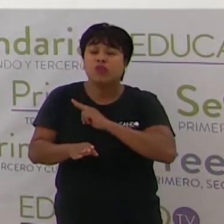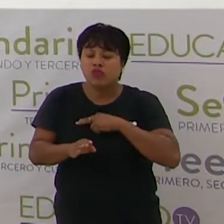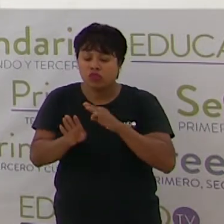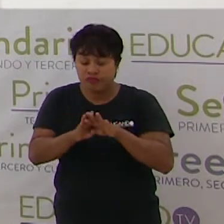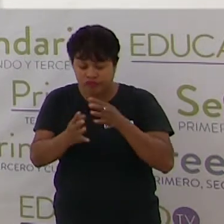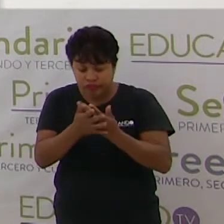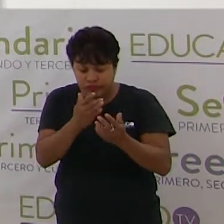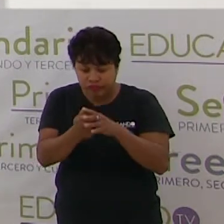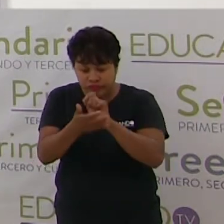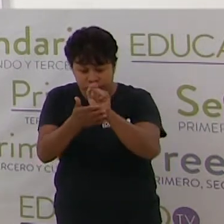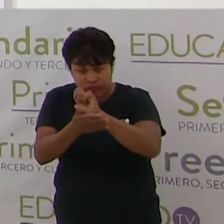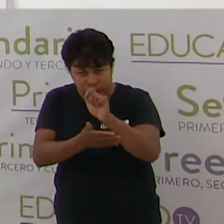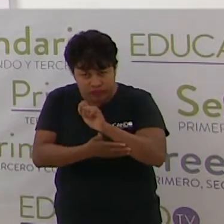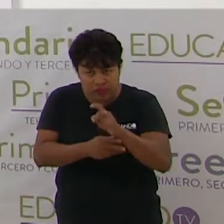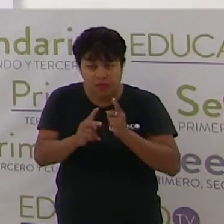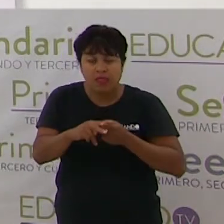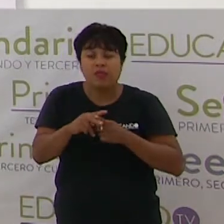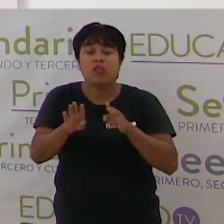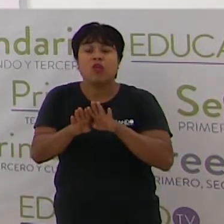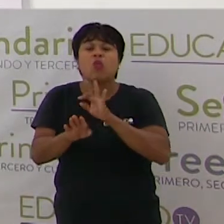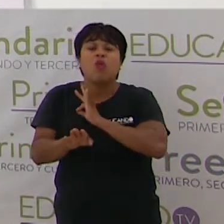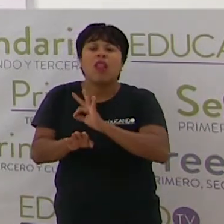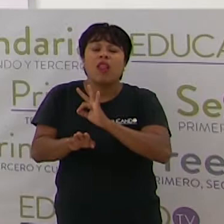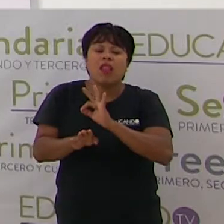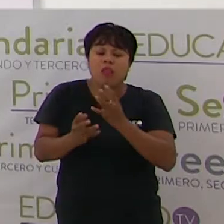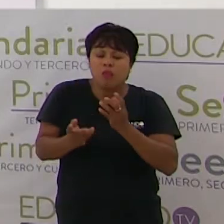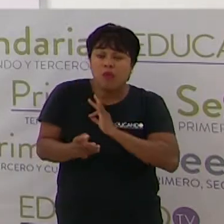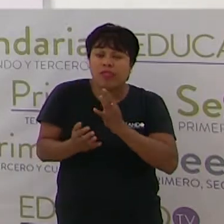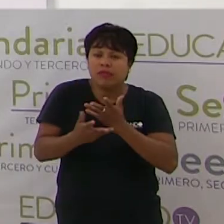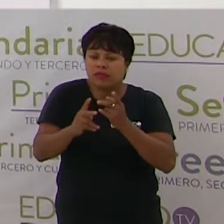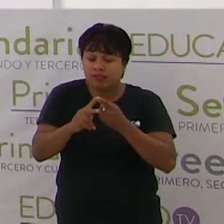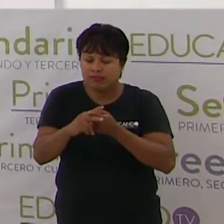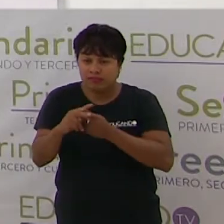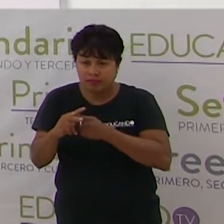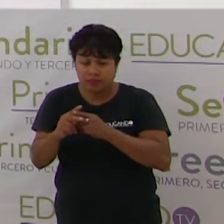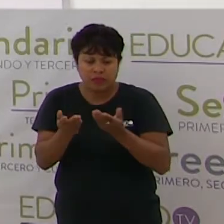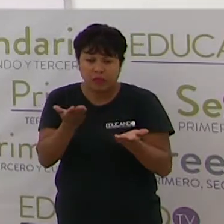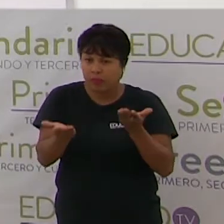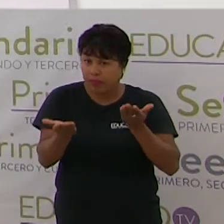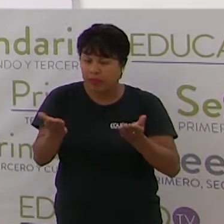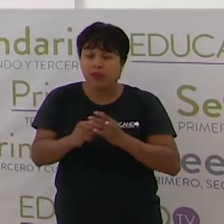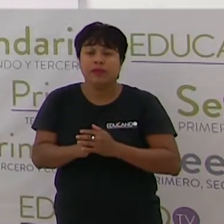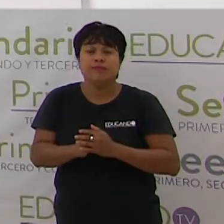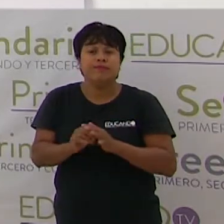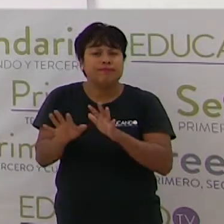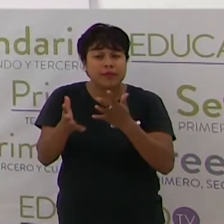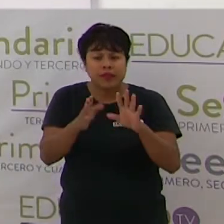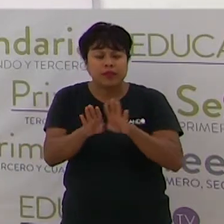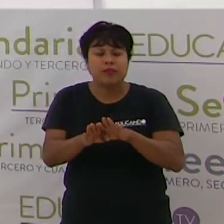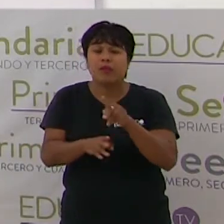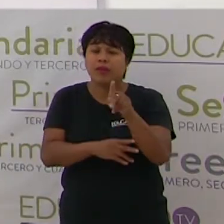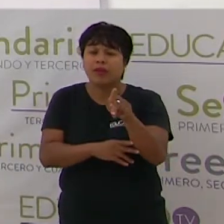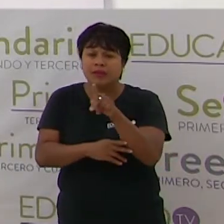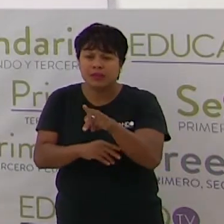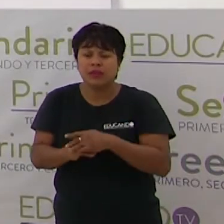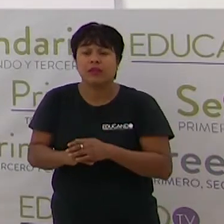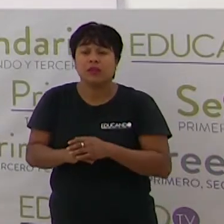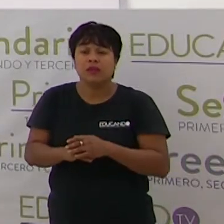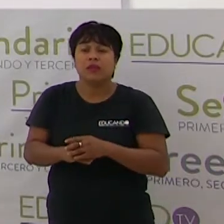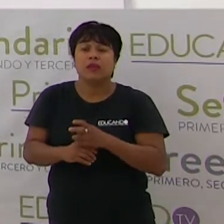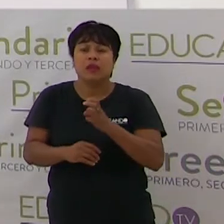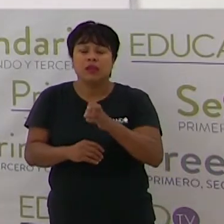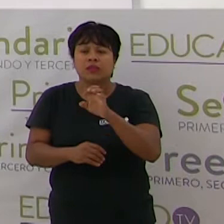qué relación hay entre uno y otro, entre un cuerpo geométrico y otro. Es más o menos parecido. Estuvimos viendo el cilindro y la